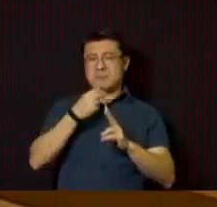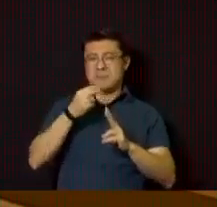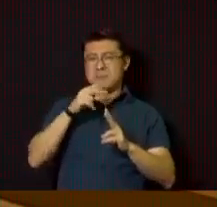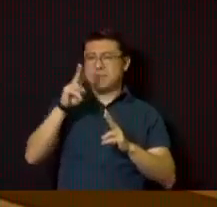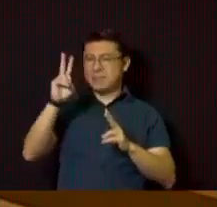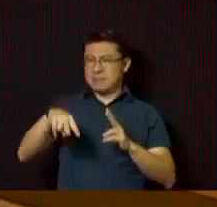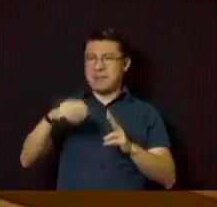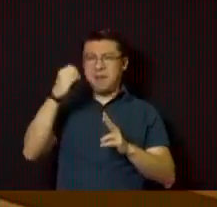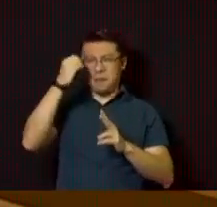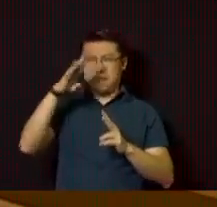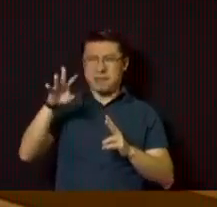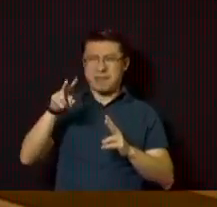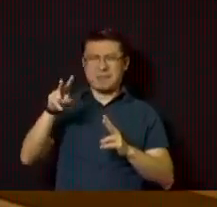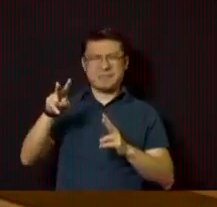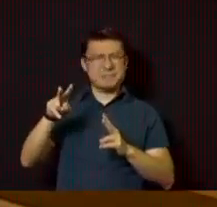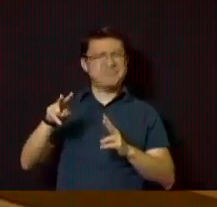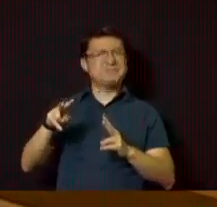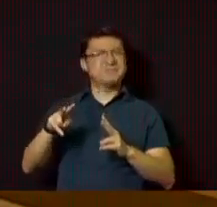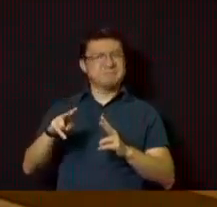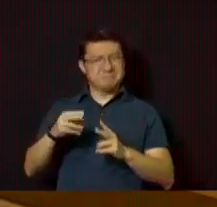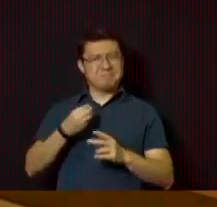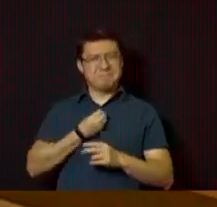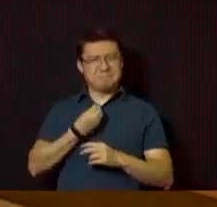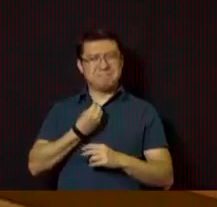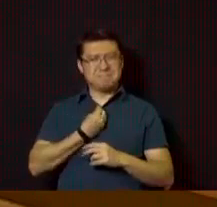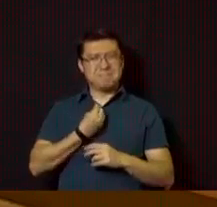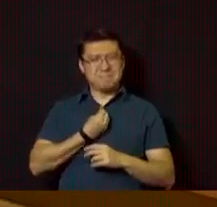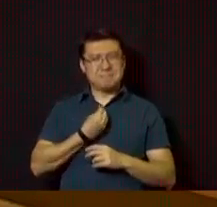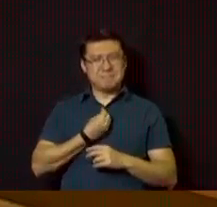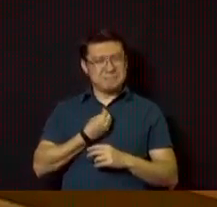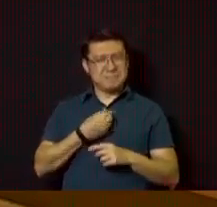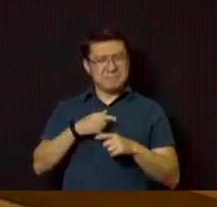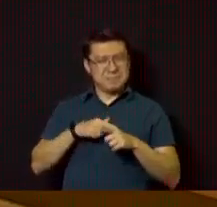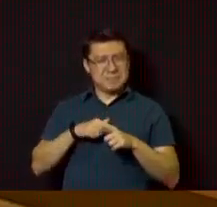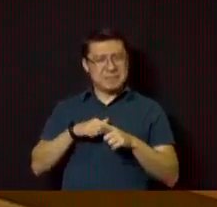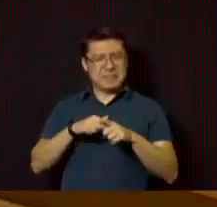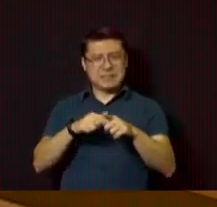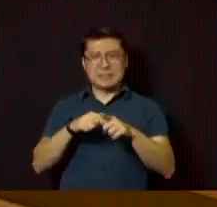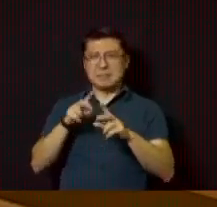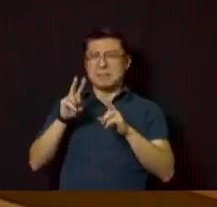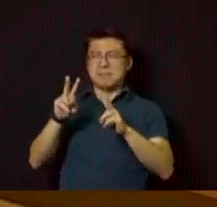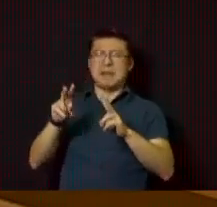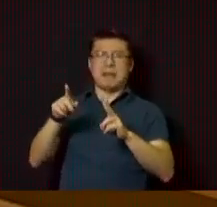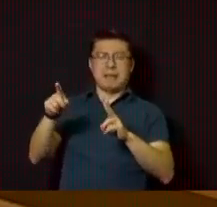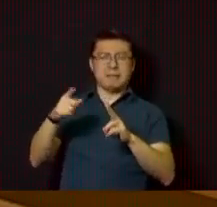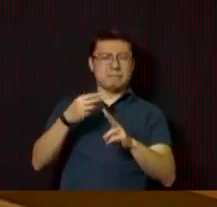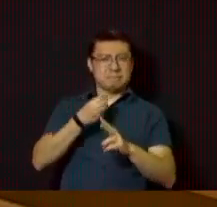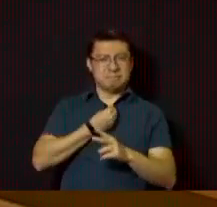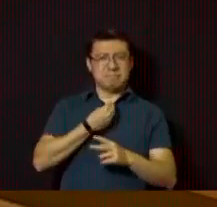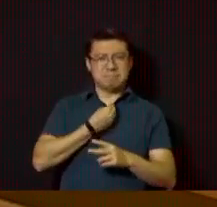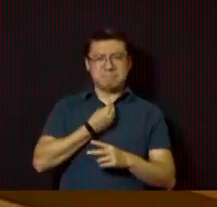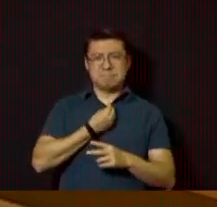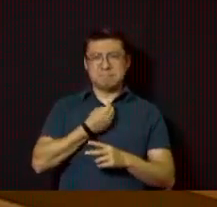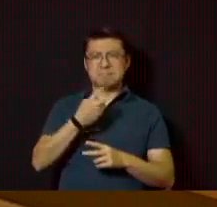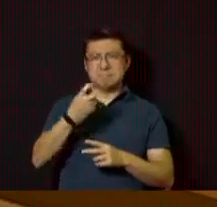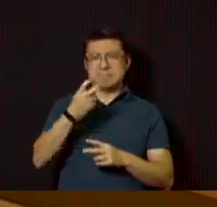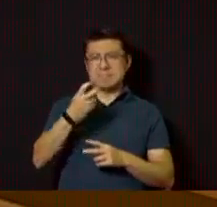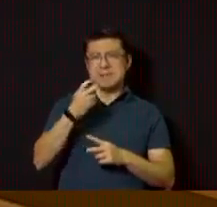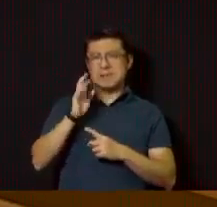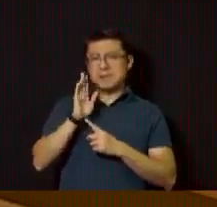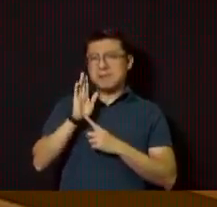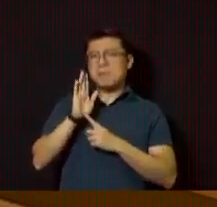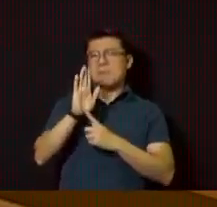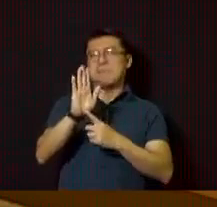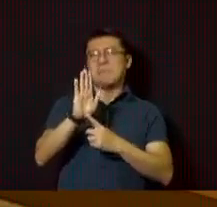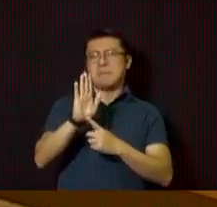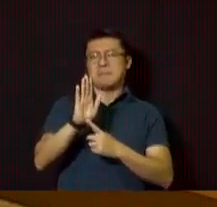de resistencia, ¿no? Y verlo ahí, y creo que es la prueba de que Omni es para